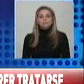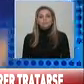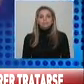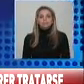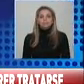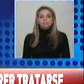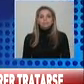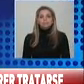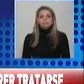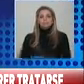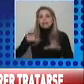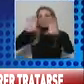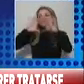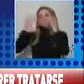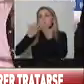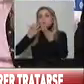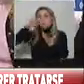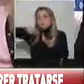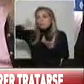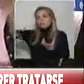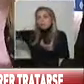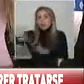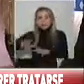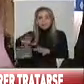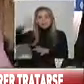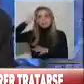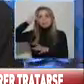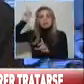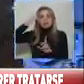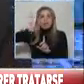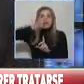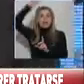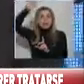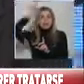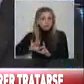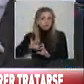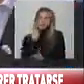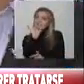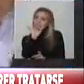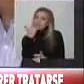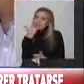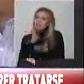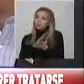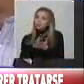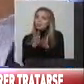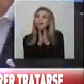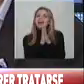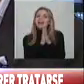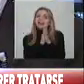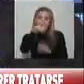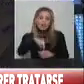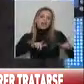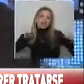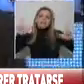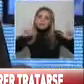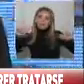atea. La mitad del mundo entero es atea. Entonces no hablemos, no hablemos con dogmas sobre la gente que ve televisión. Dejémosle el libre pensamiento a cada uno. Por